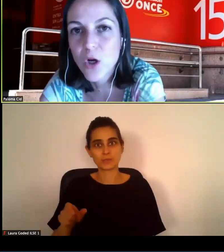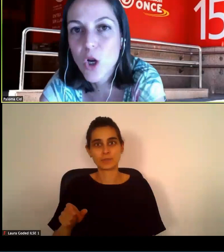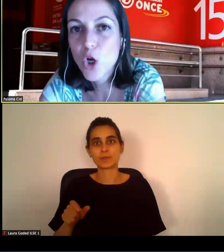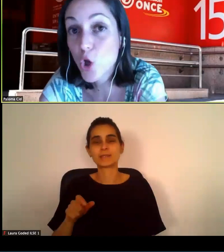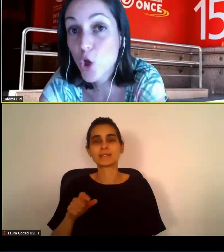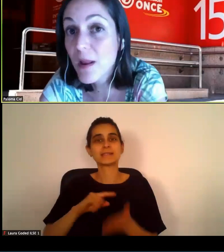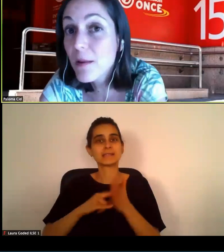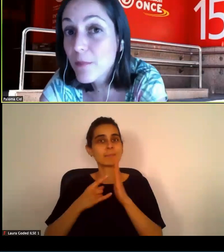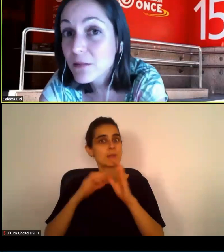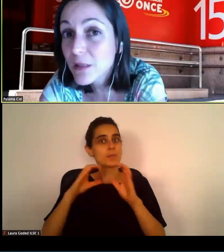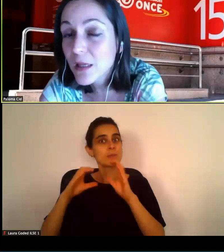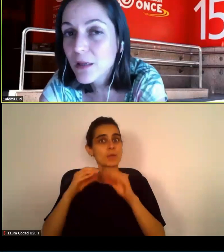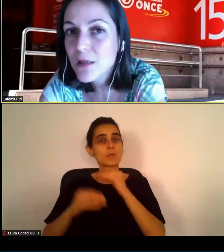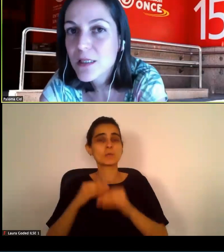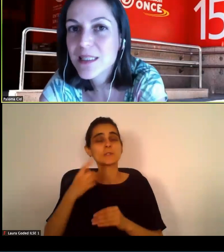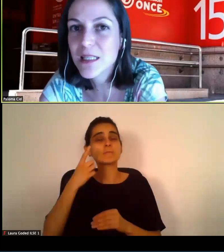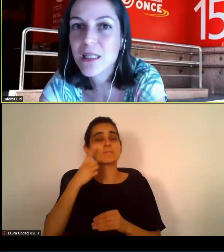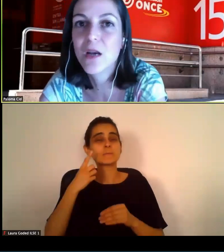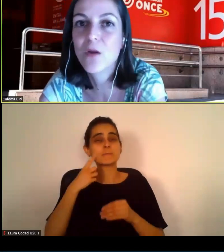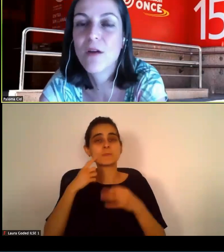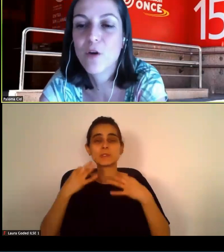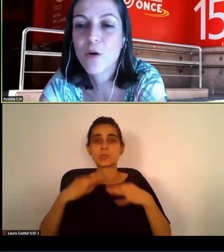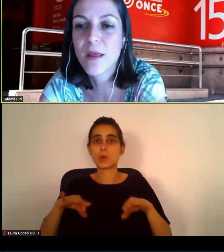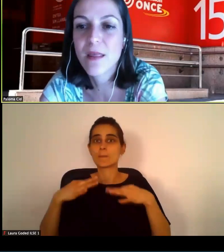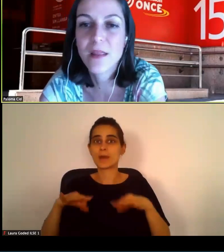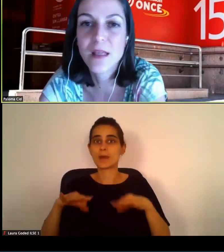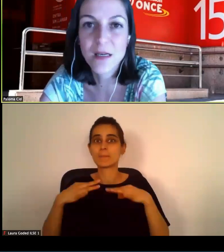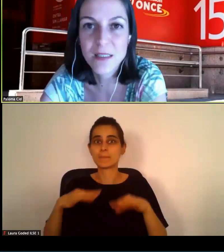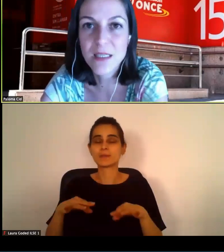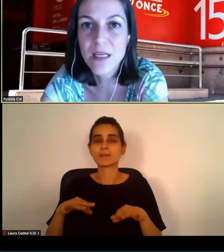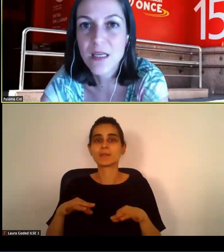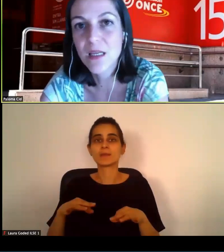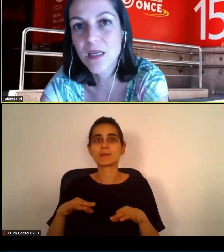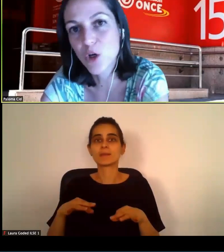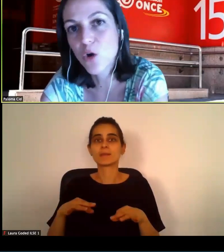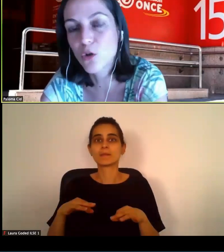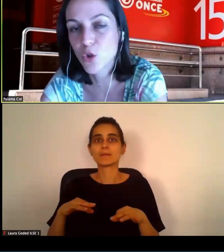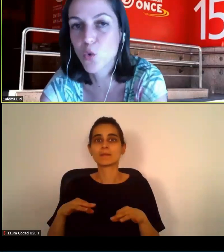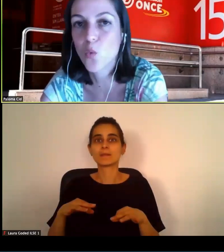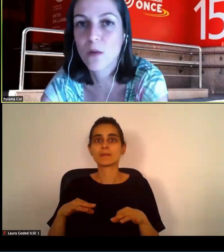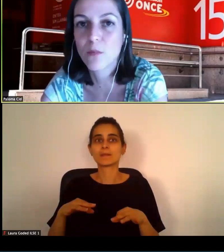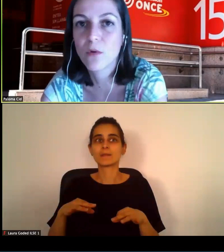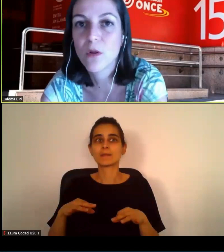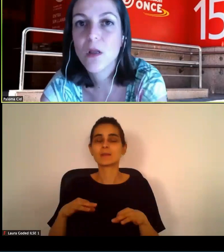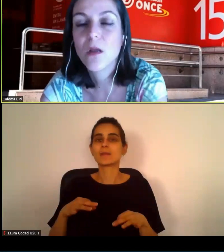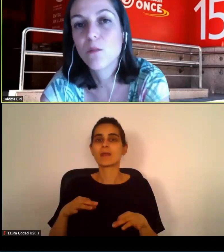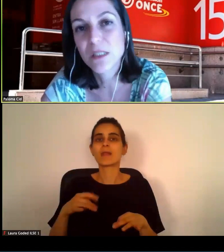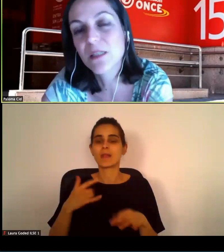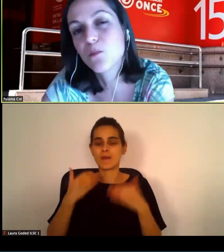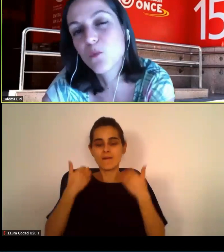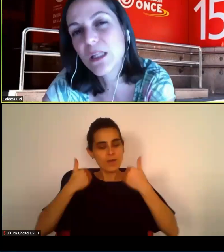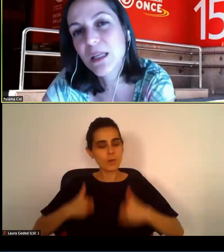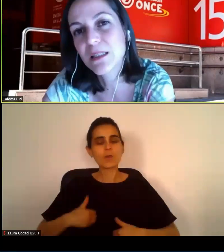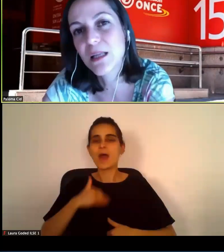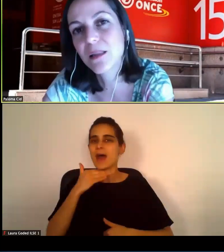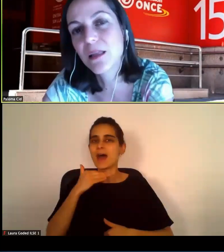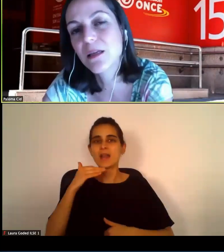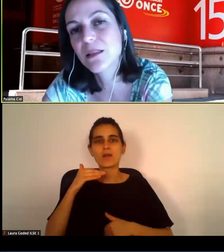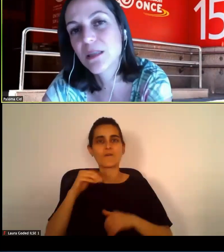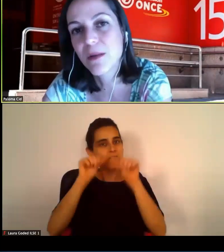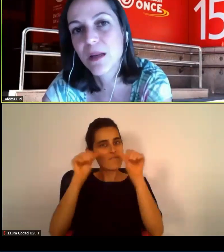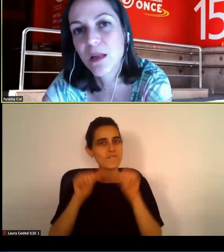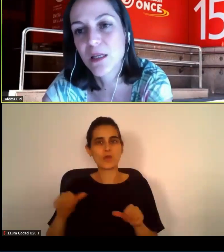comunicación, normalmente sí tiene una forma de decir sí y no con su cuerpo. Pues es muy